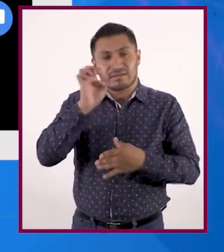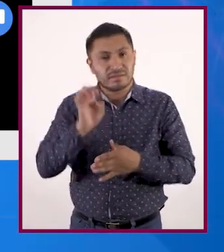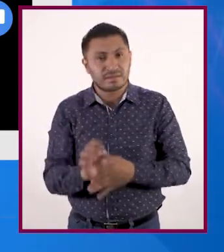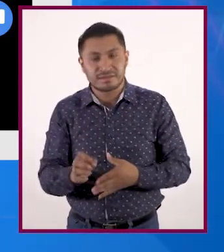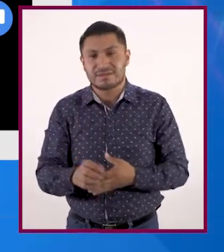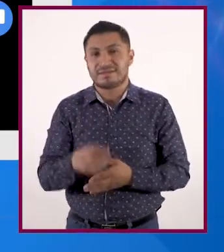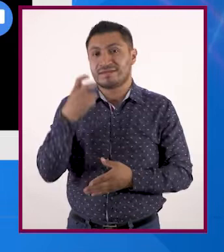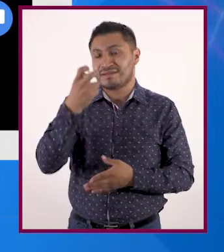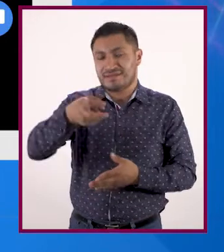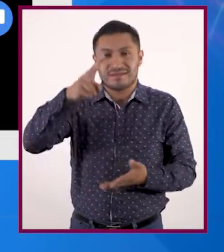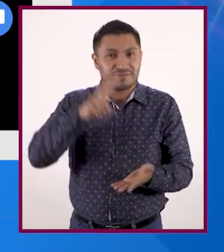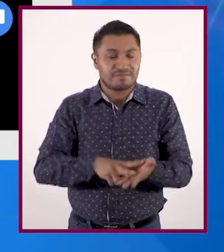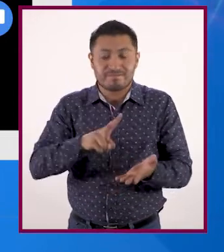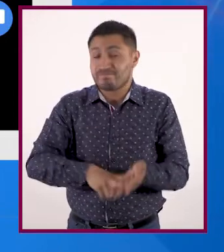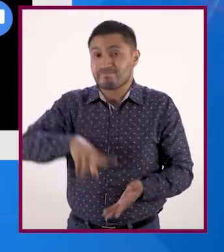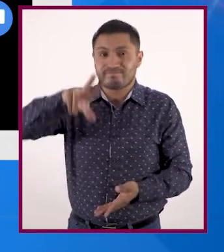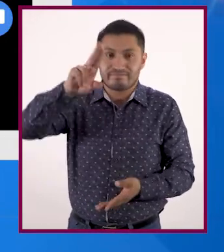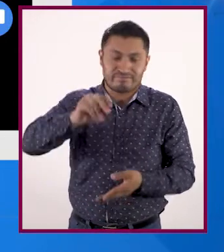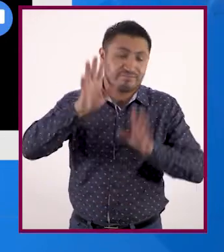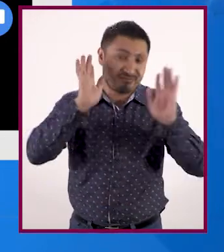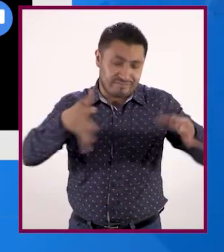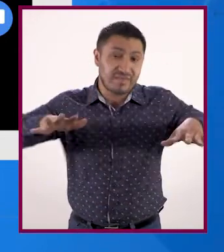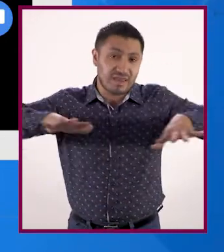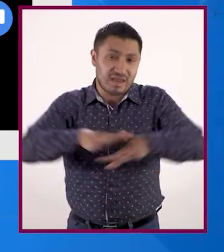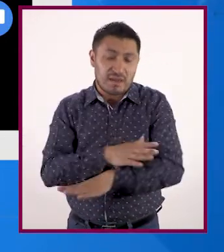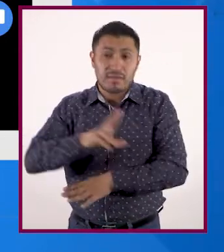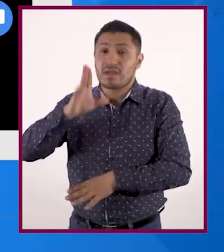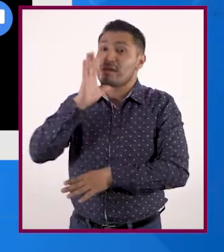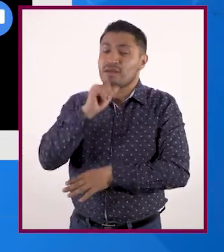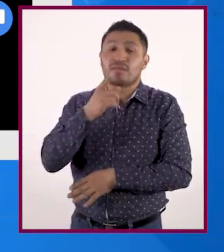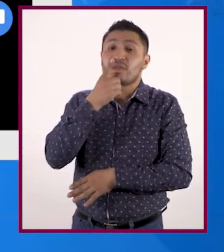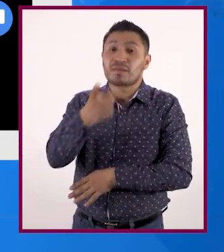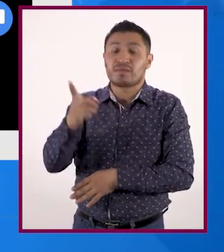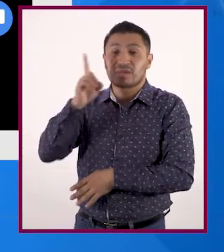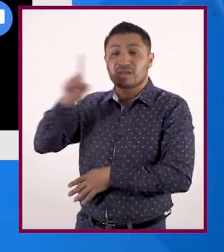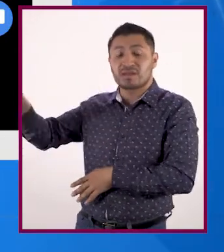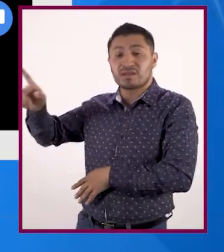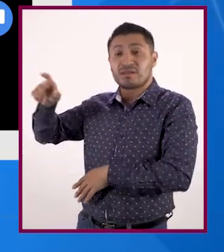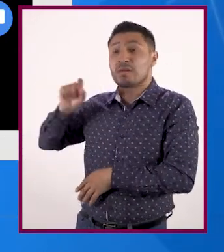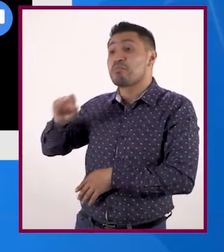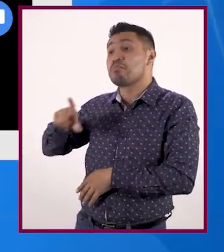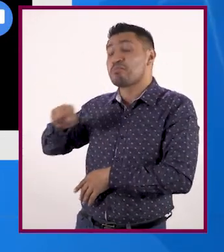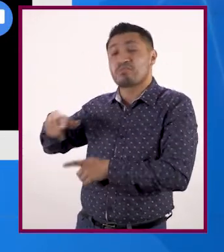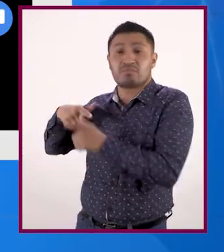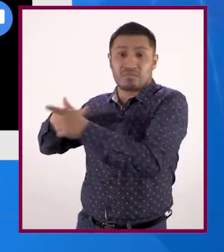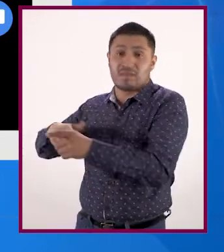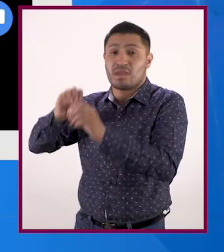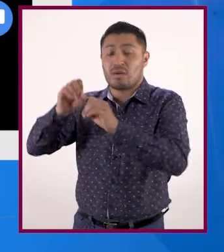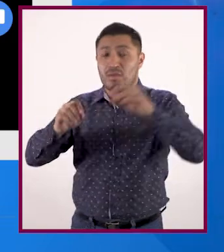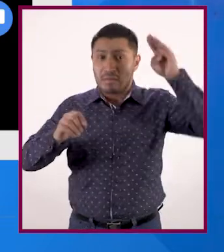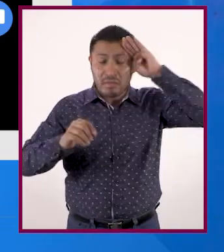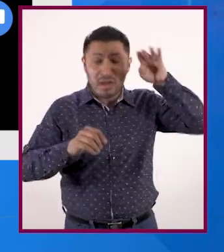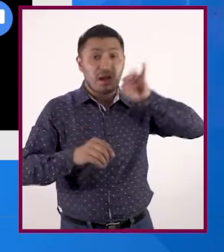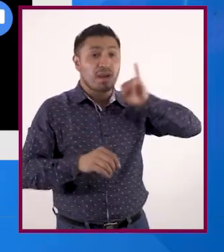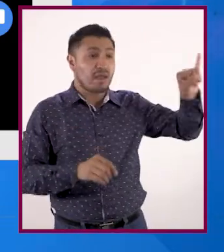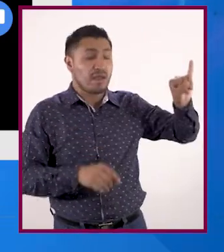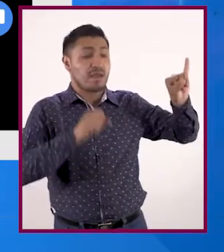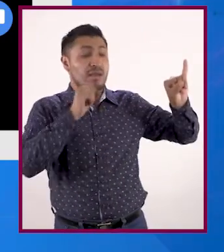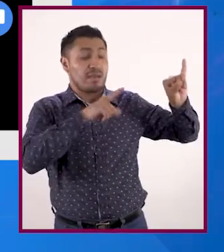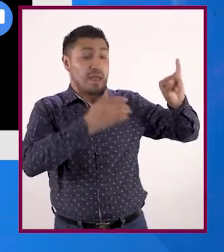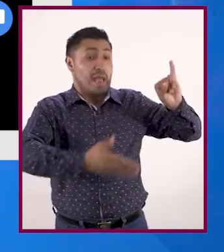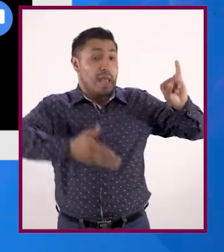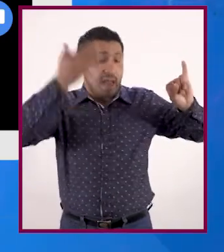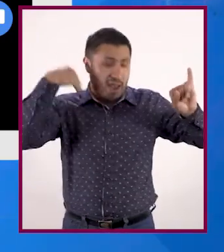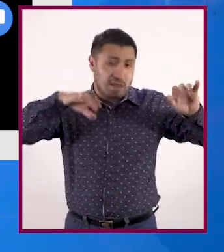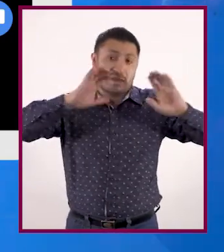válido no podemos decir que la gente de derechas conservadora porque también hay gente de izquierda de izquierda que ha sido conservador